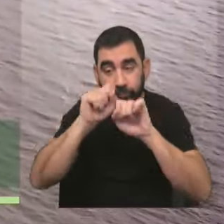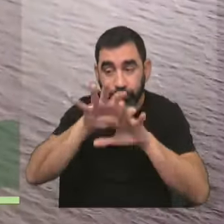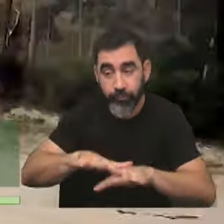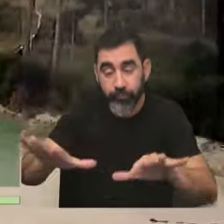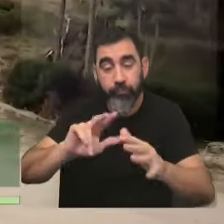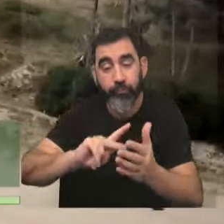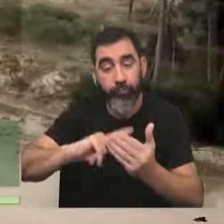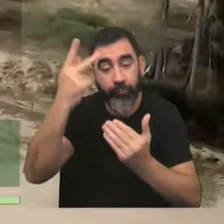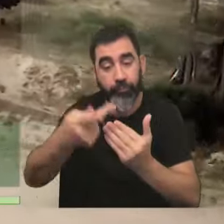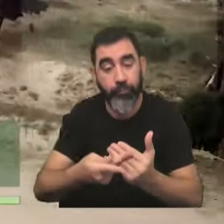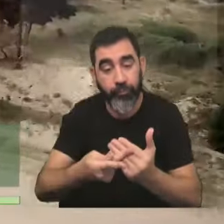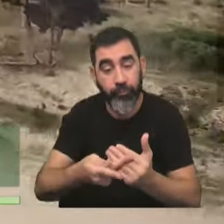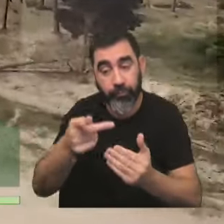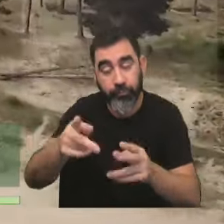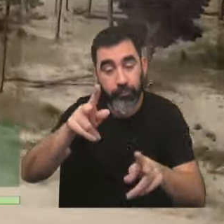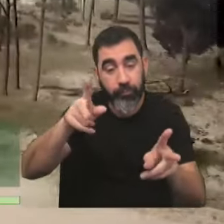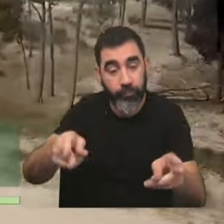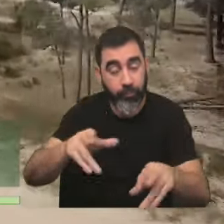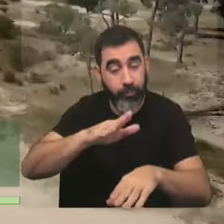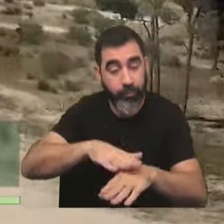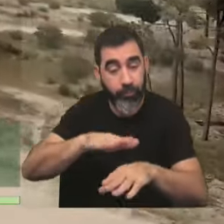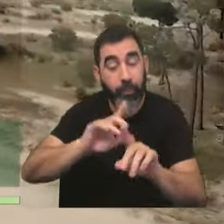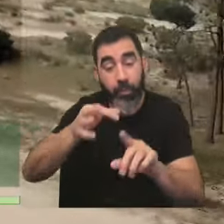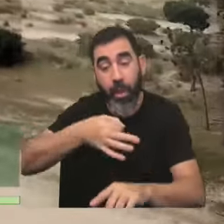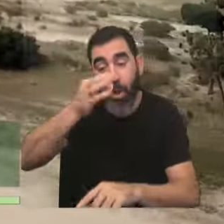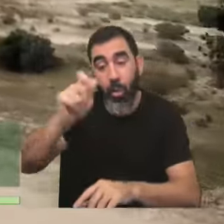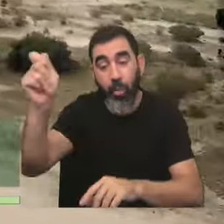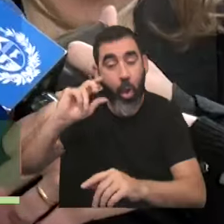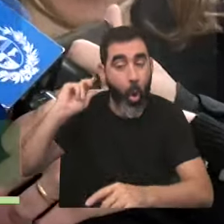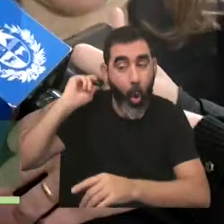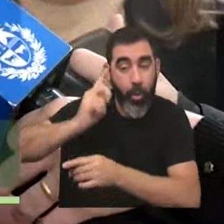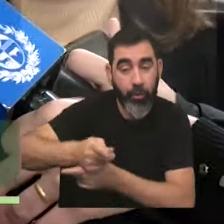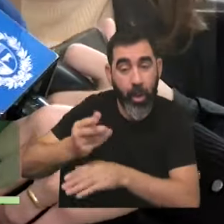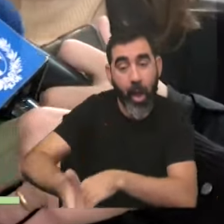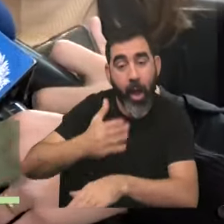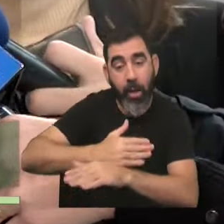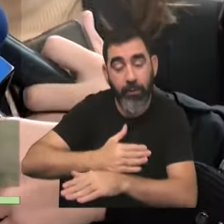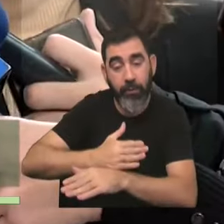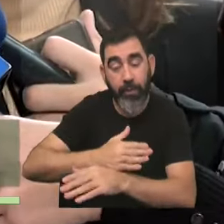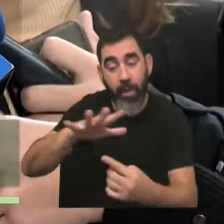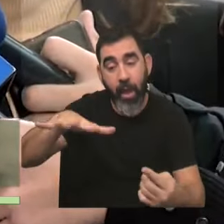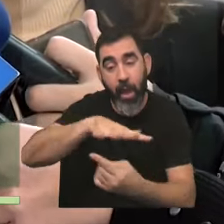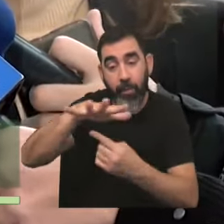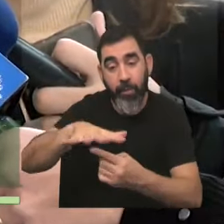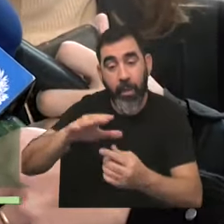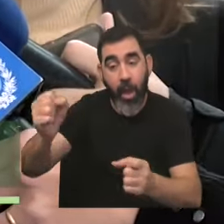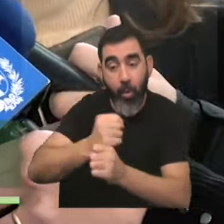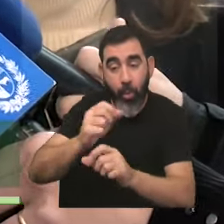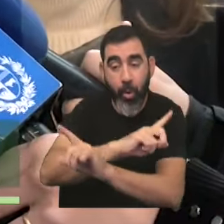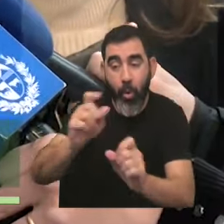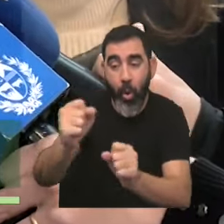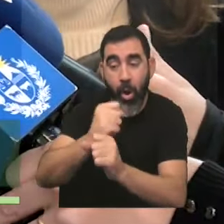los proyectos esta instancia al igual que la audiencia pública es obligatoria antes de que la cartera de ambiente apruebe o no la